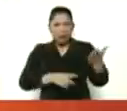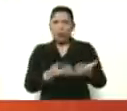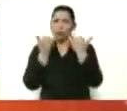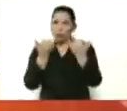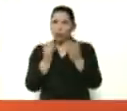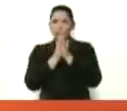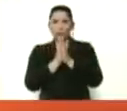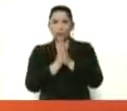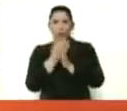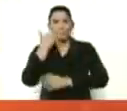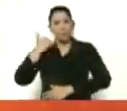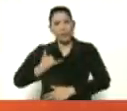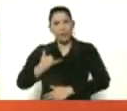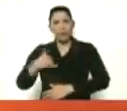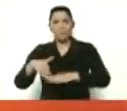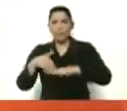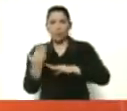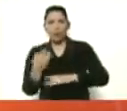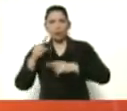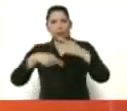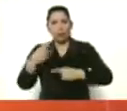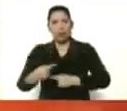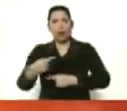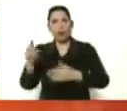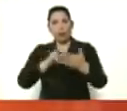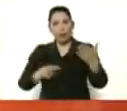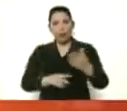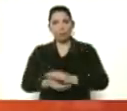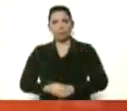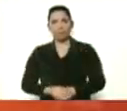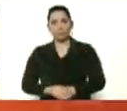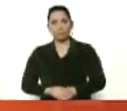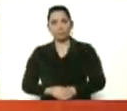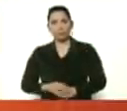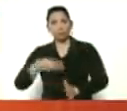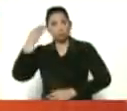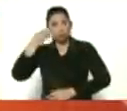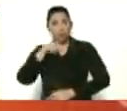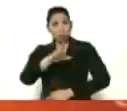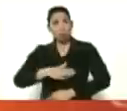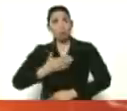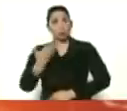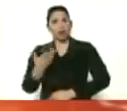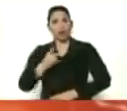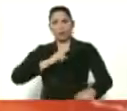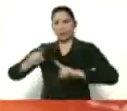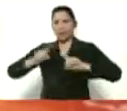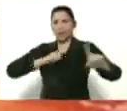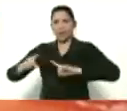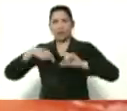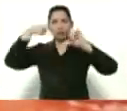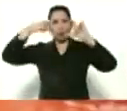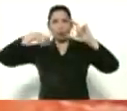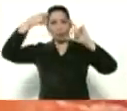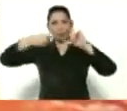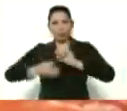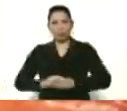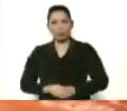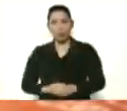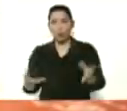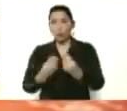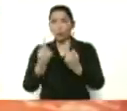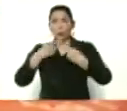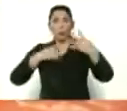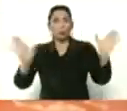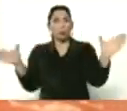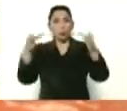llama, me le llamas en la madrugada después que te lo lea. Seguro. Creo que tú pudieras hasta dirigir este documental, junto a otro grupo